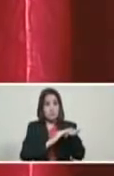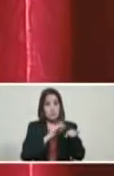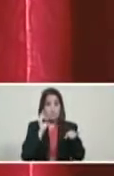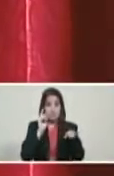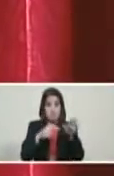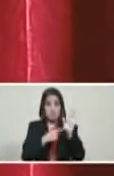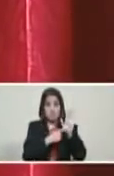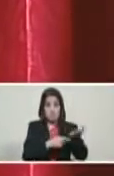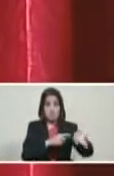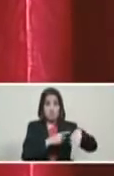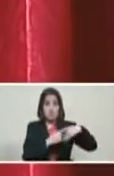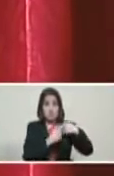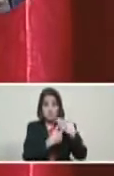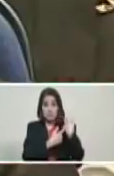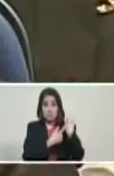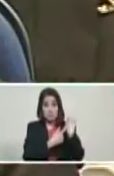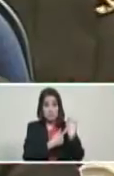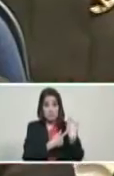Tirando a negro, mira.